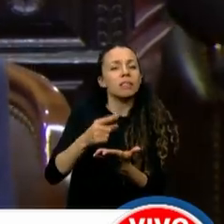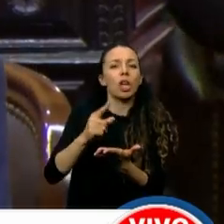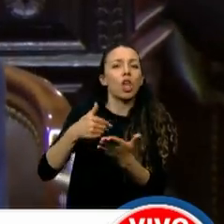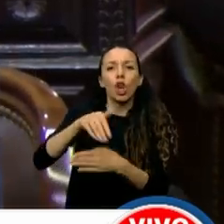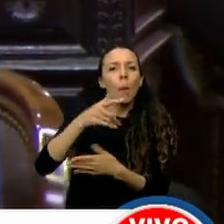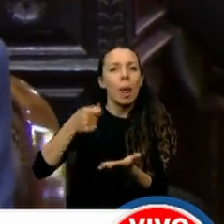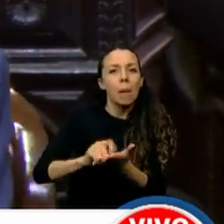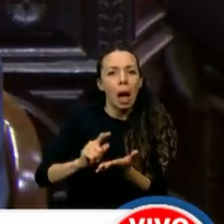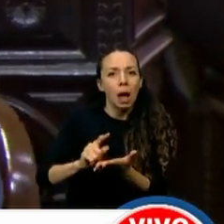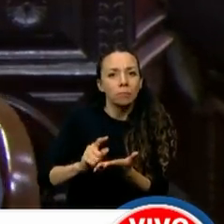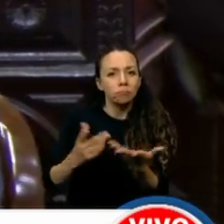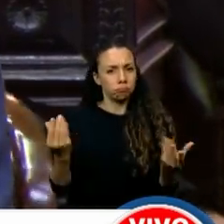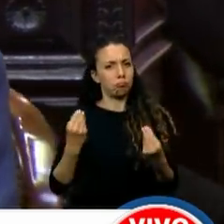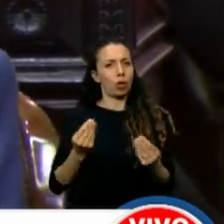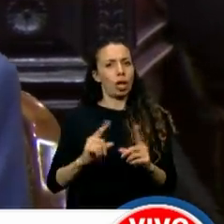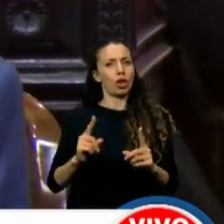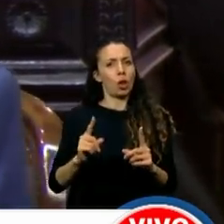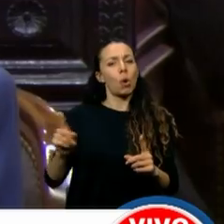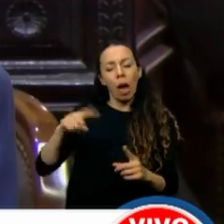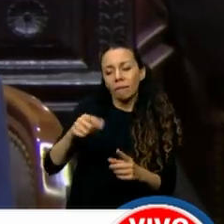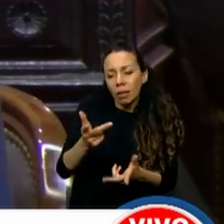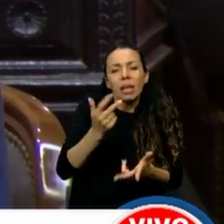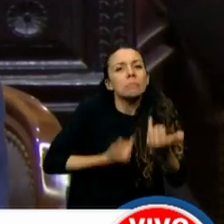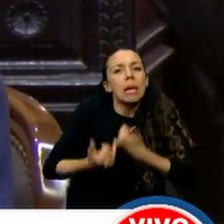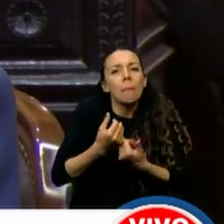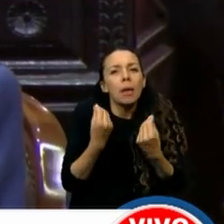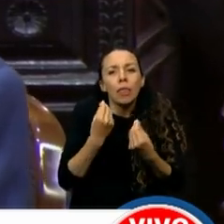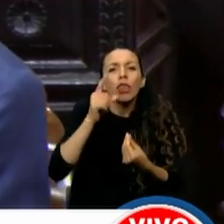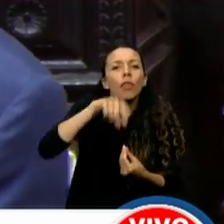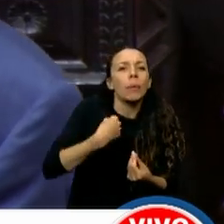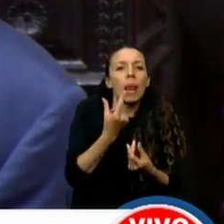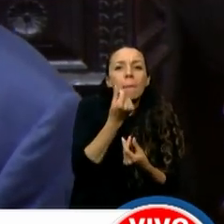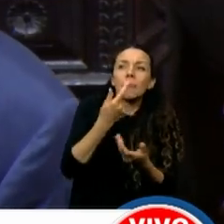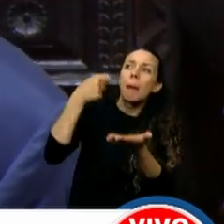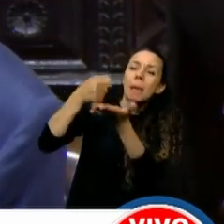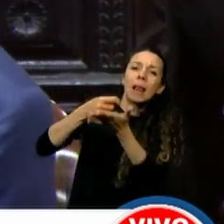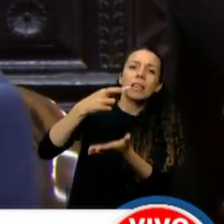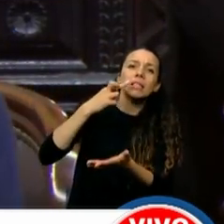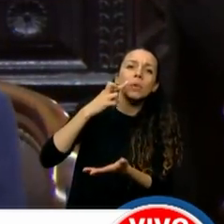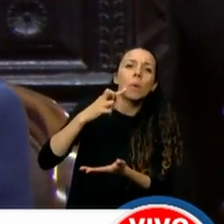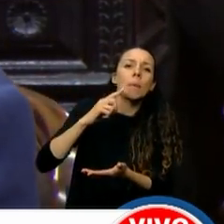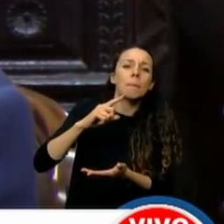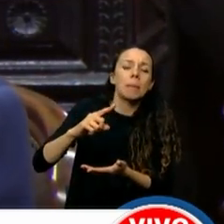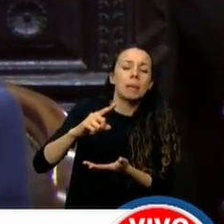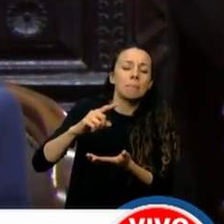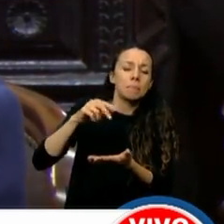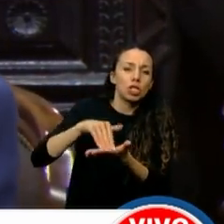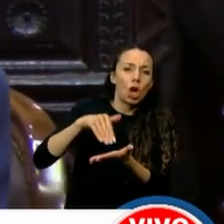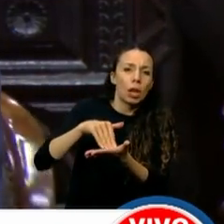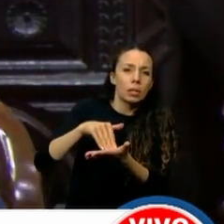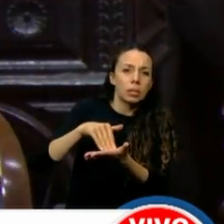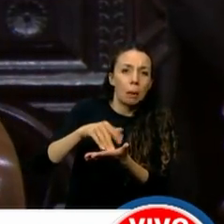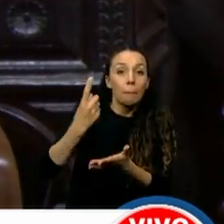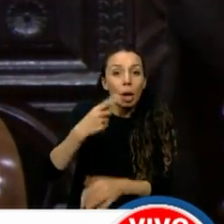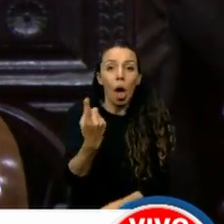dicen de dónde iban a sacar la guita para pagar los 19 mil millones y nos acusan a nosotros de querer hacer un presupuesto de ajuste